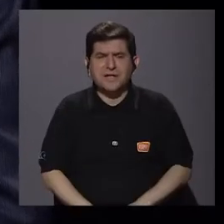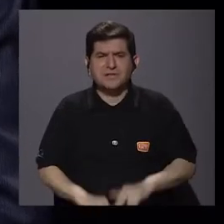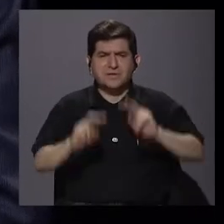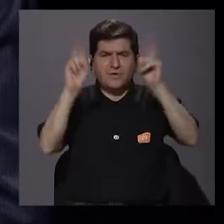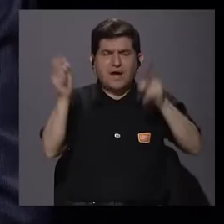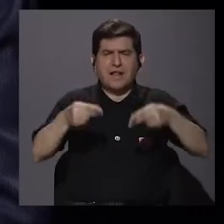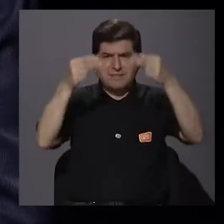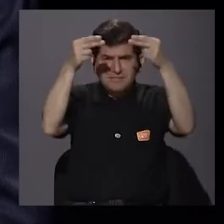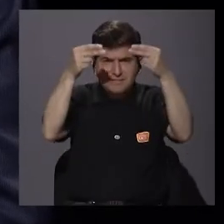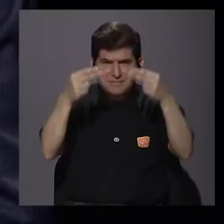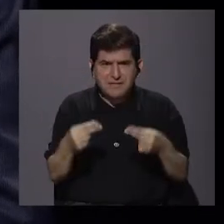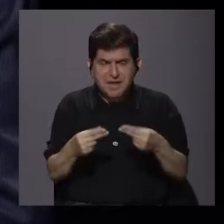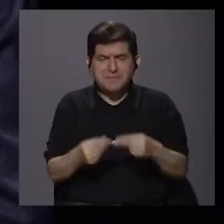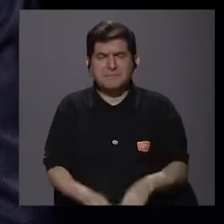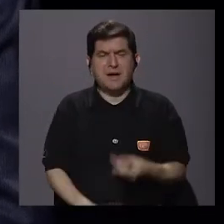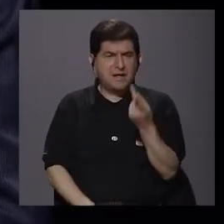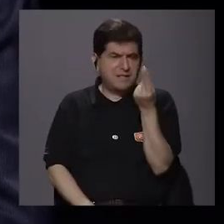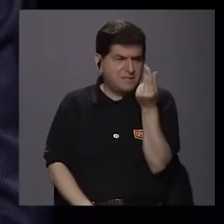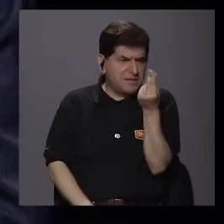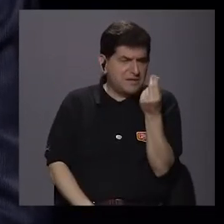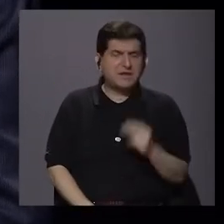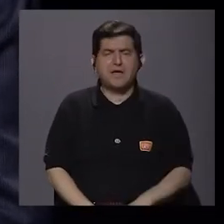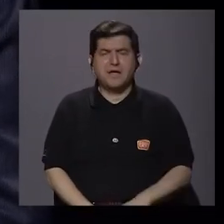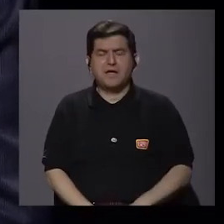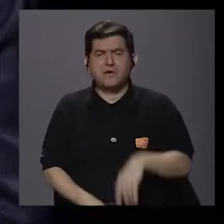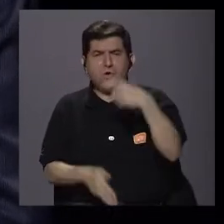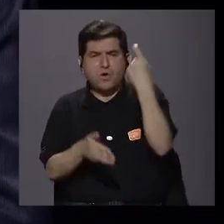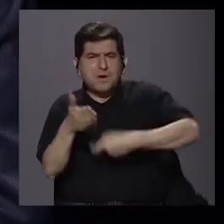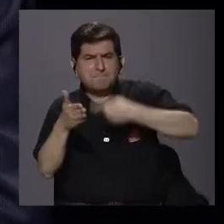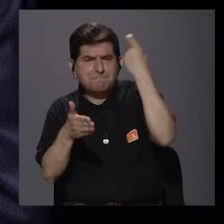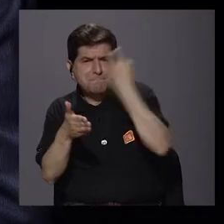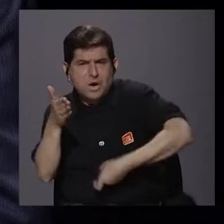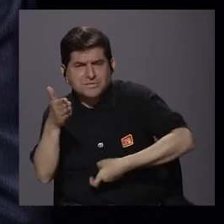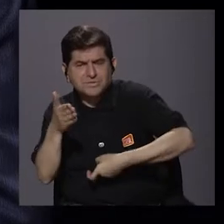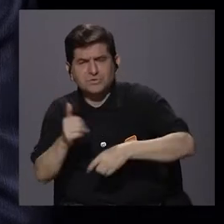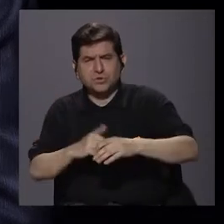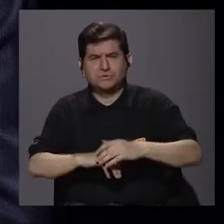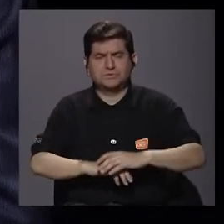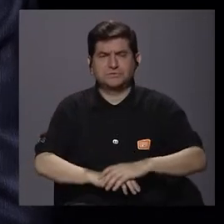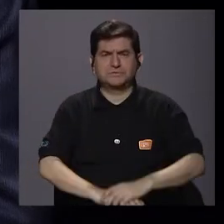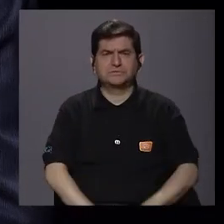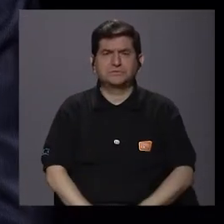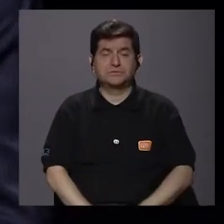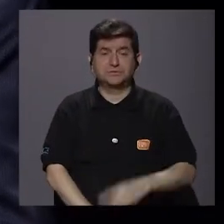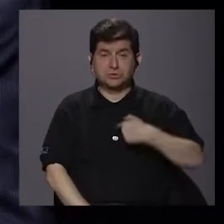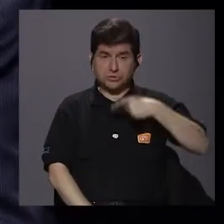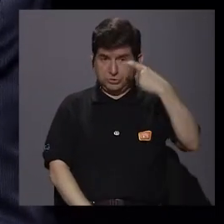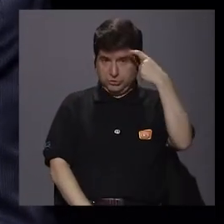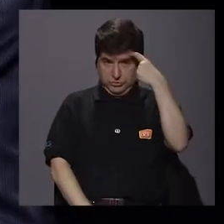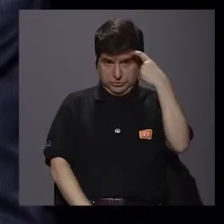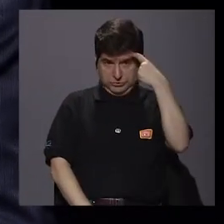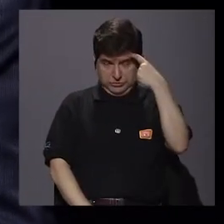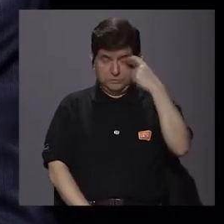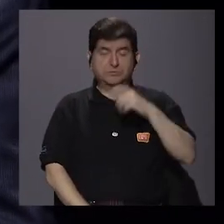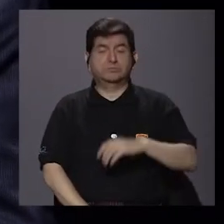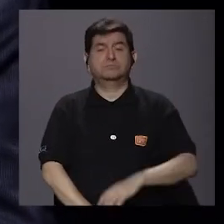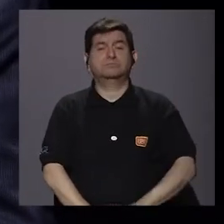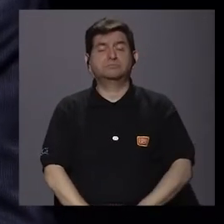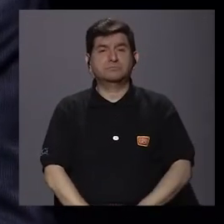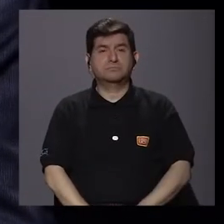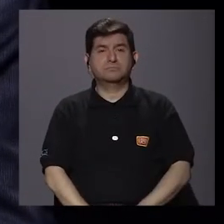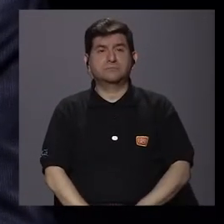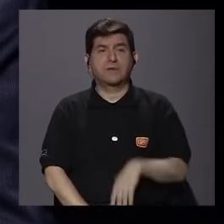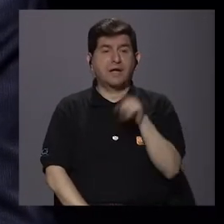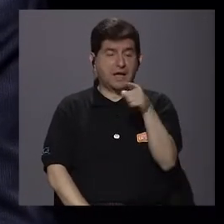al tema de los recursos el tema de los impuestos y me parece a mí que y